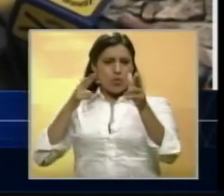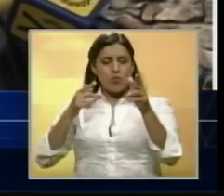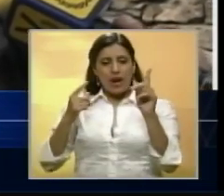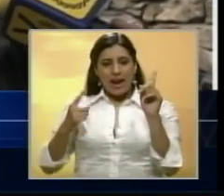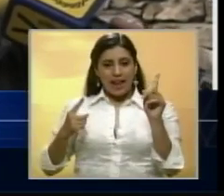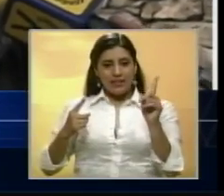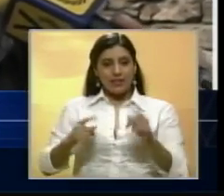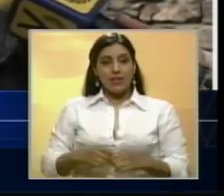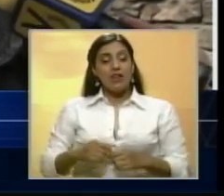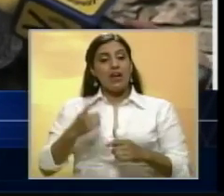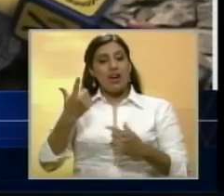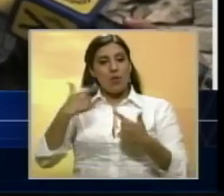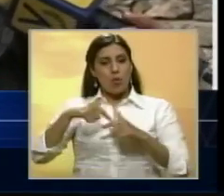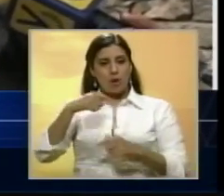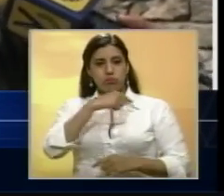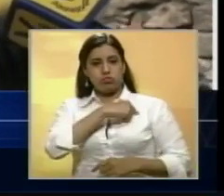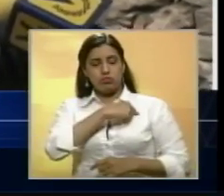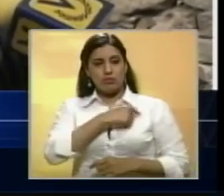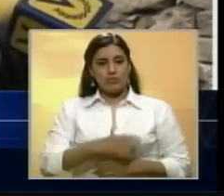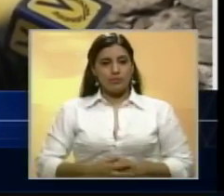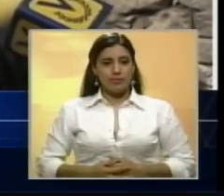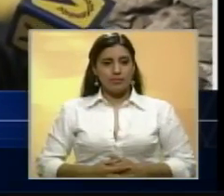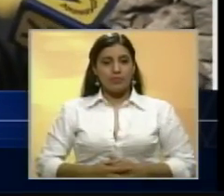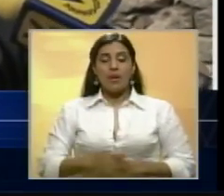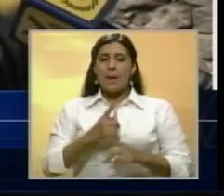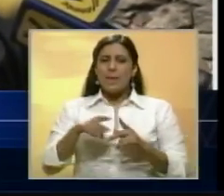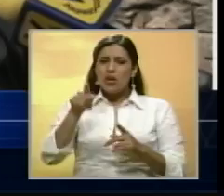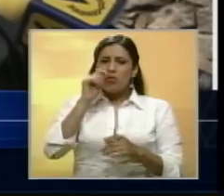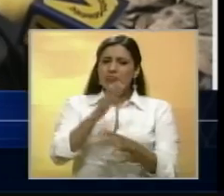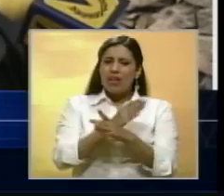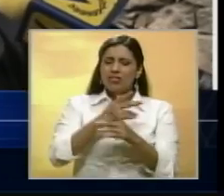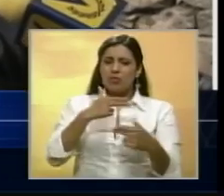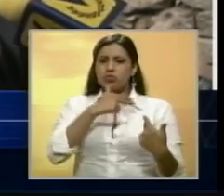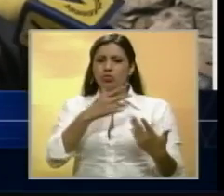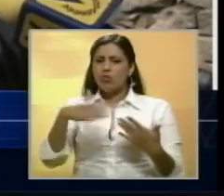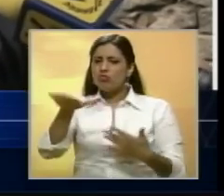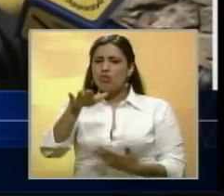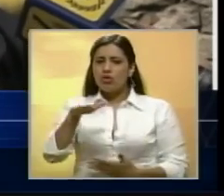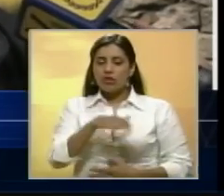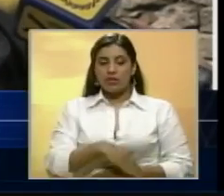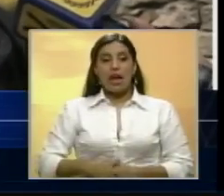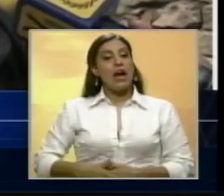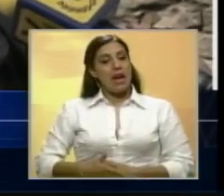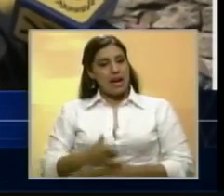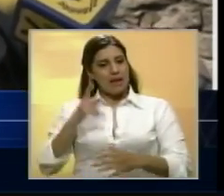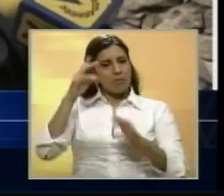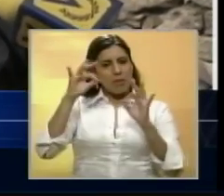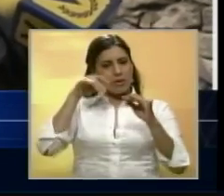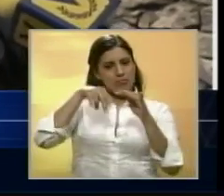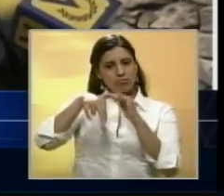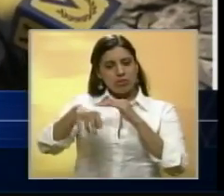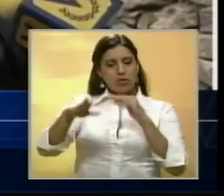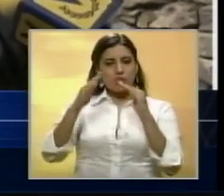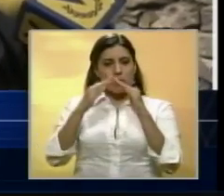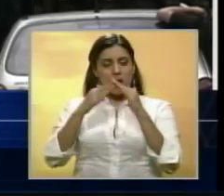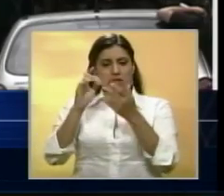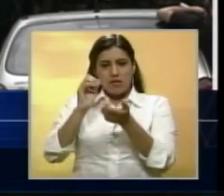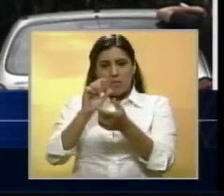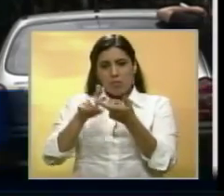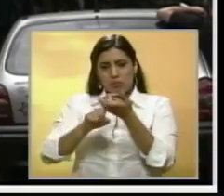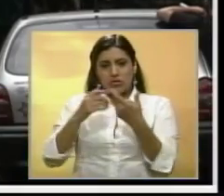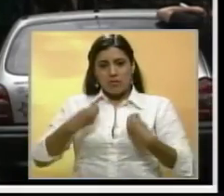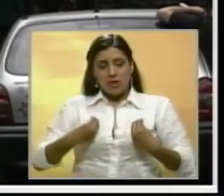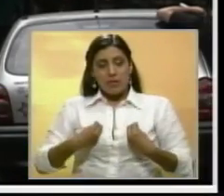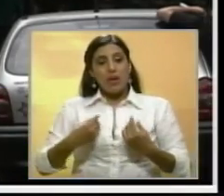cómo? En el costado derecho. ¿Pero dónde estaba él cuando lo interceptan? Iba bajando para su casa, vivía con su esposa. Pues. Con